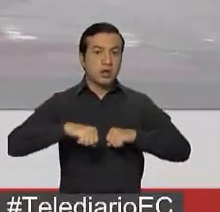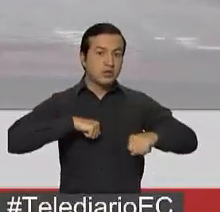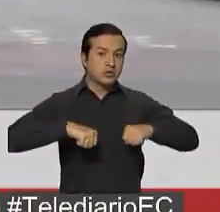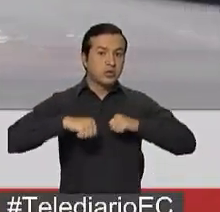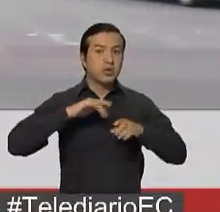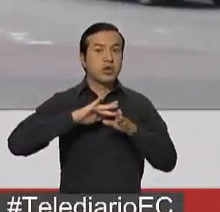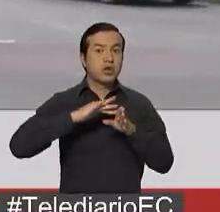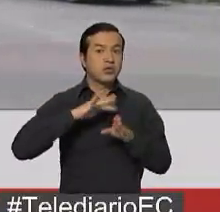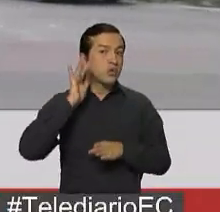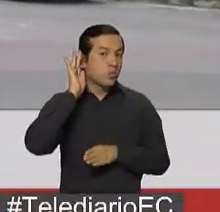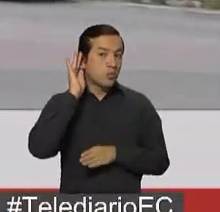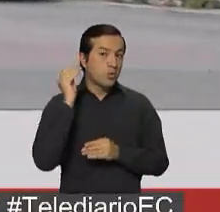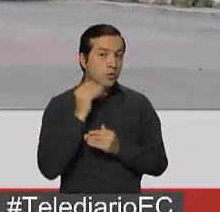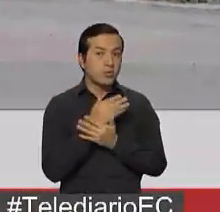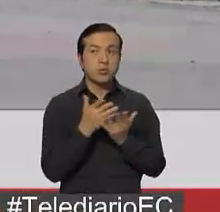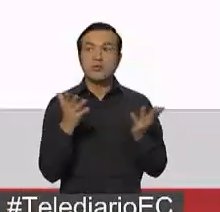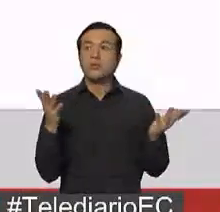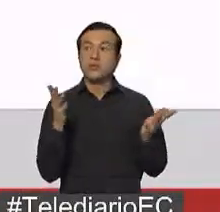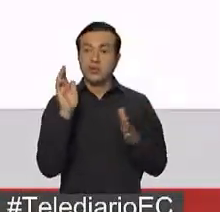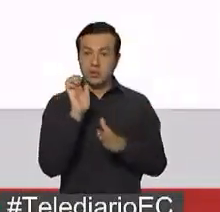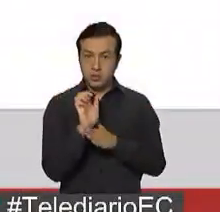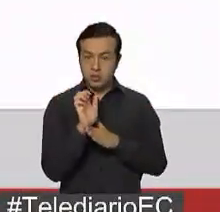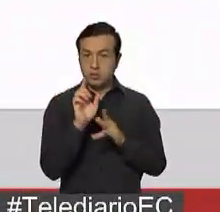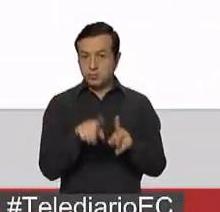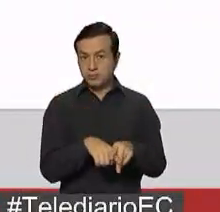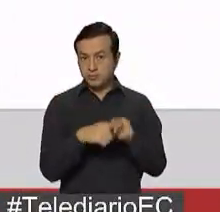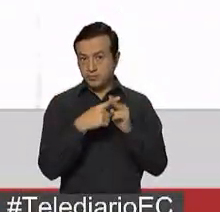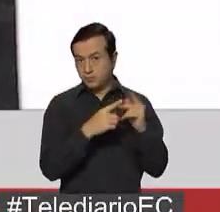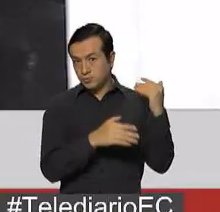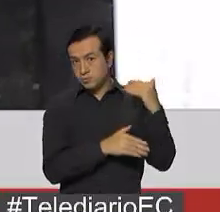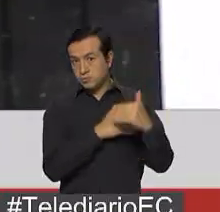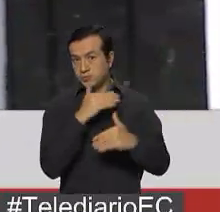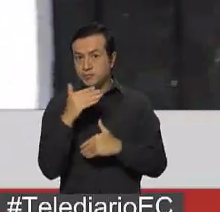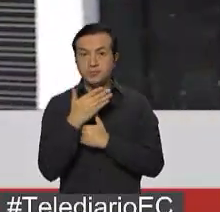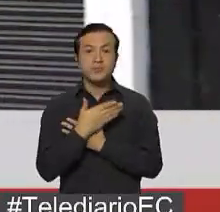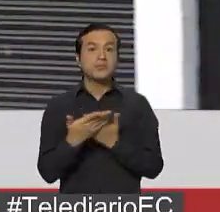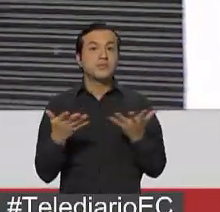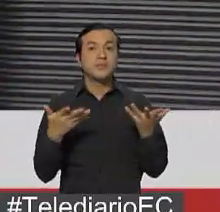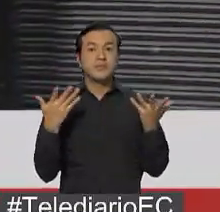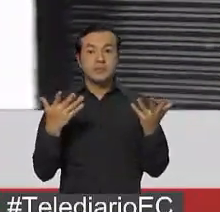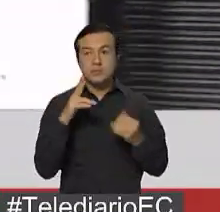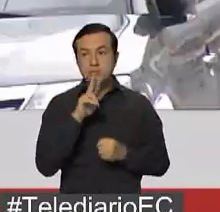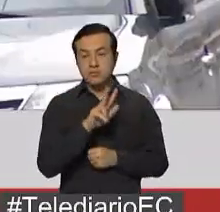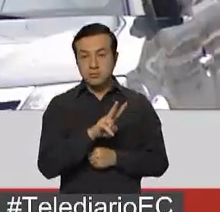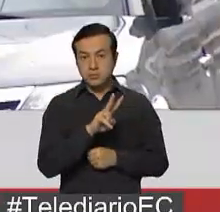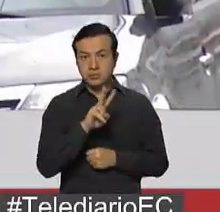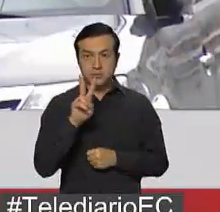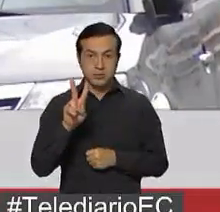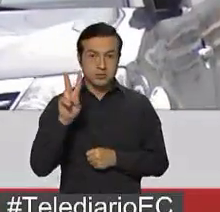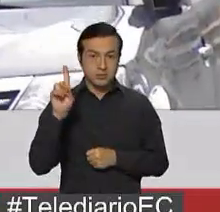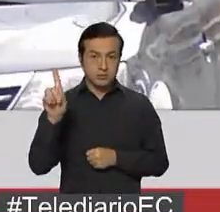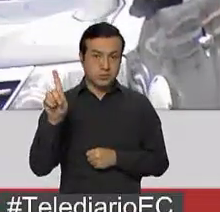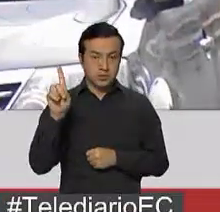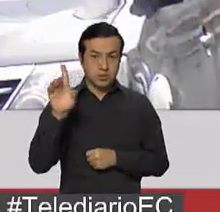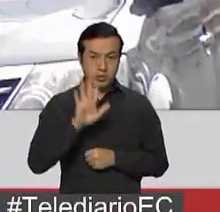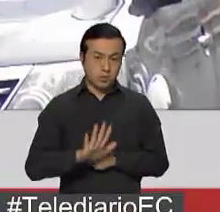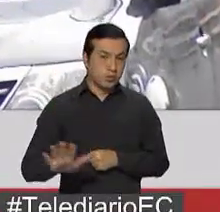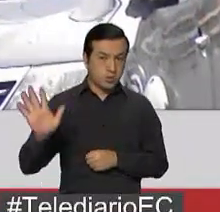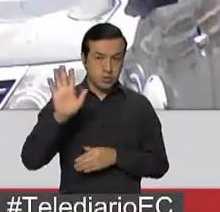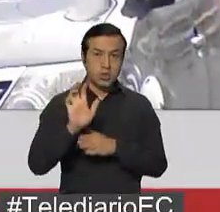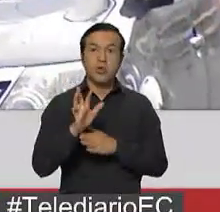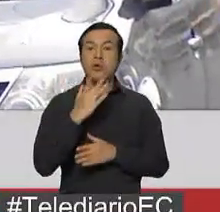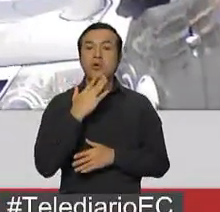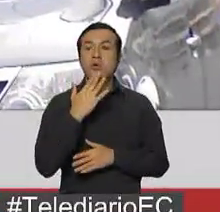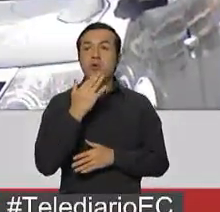riesgos alexandra ocles anunció que ecuador comenzó esta etapa de distanciamiento con los 221 cantones de color rojo donde se